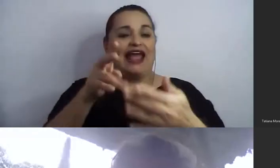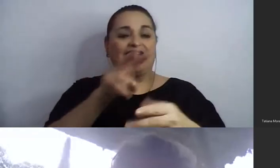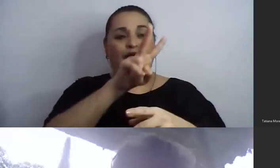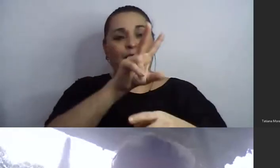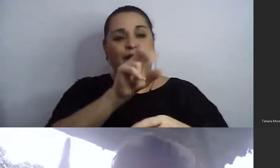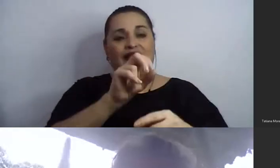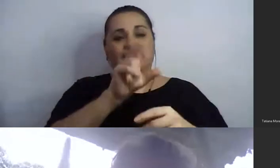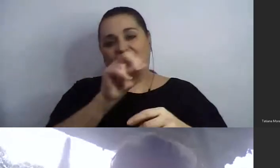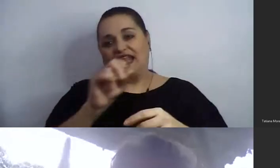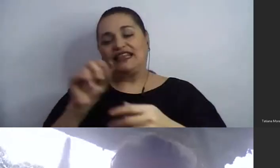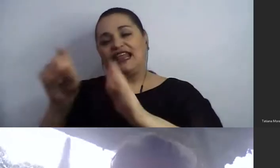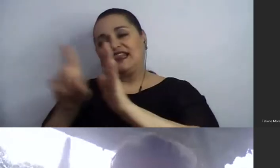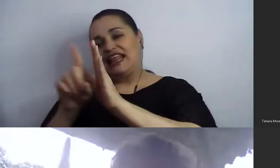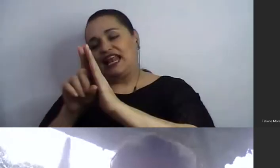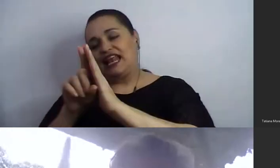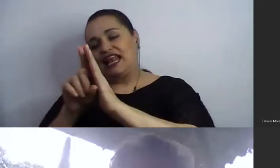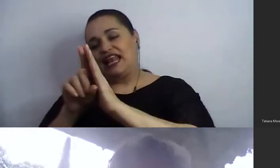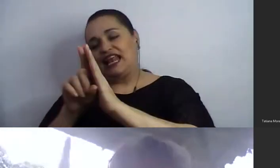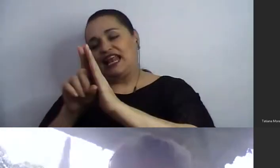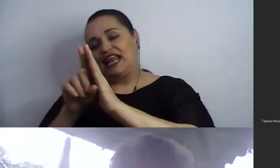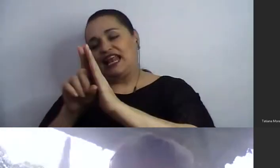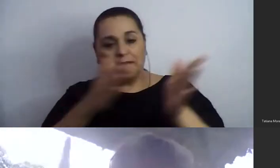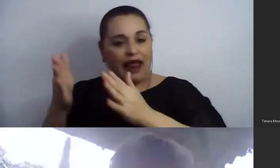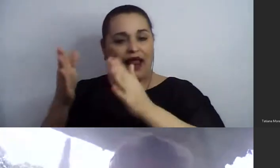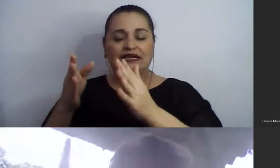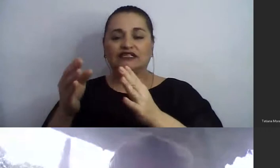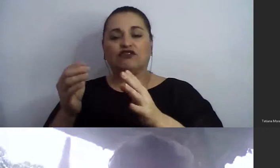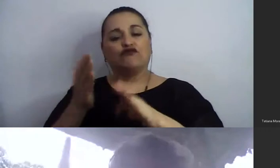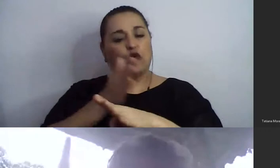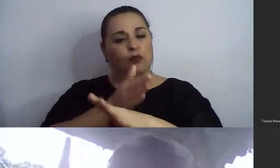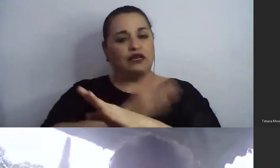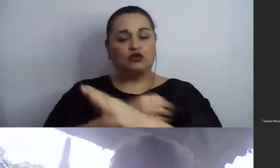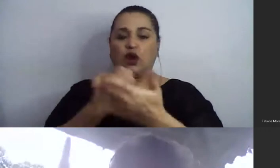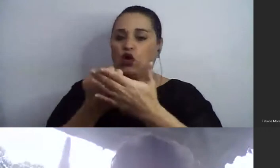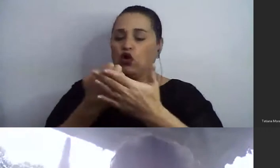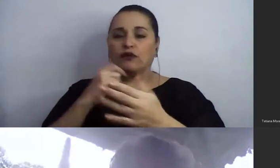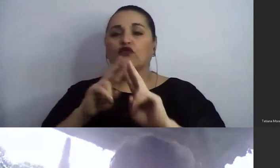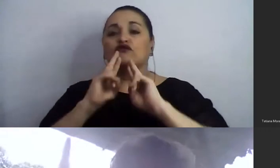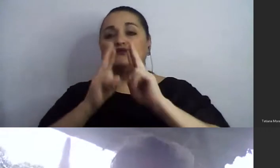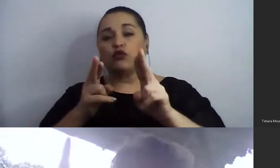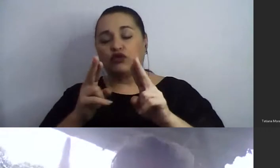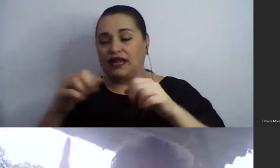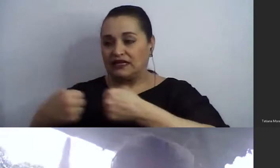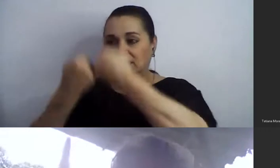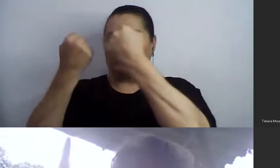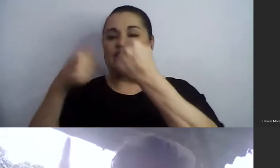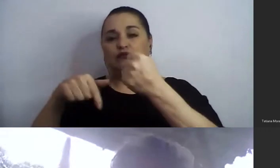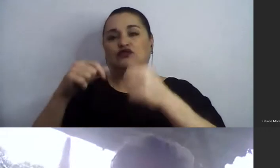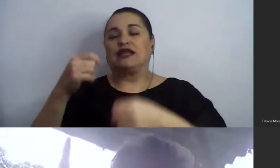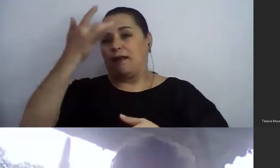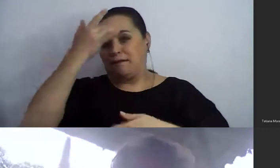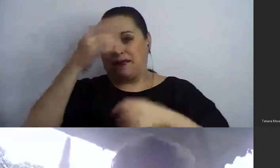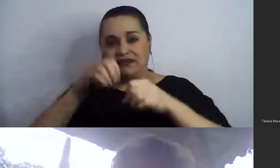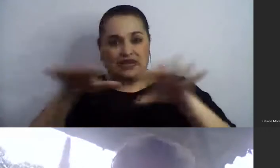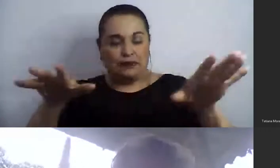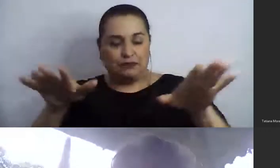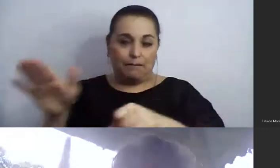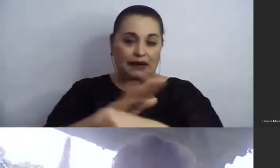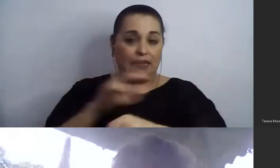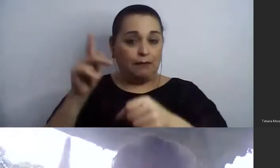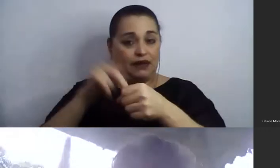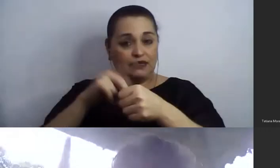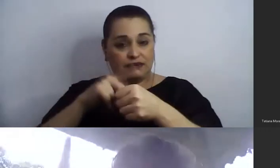los planes de recuperación económica para responder a los desafíos que representa la pandemia con la plena participación